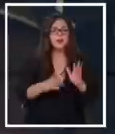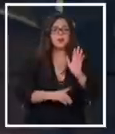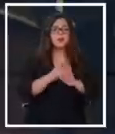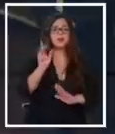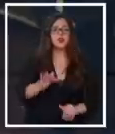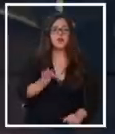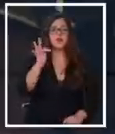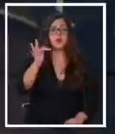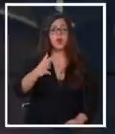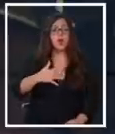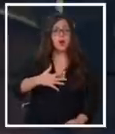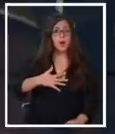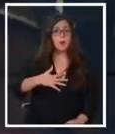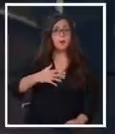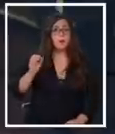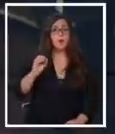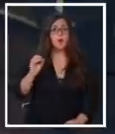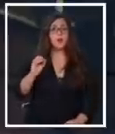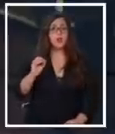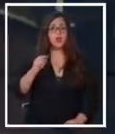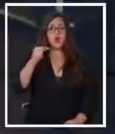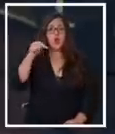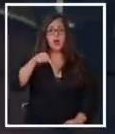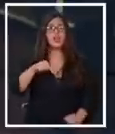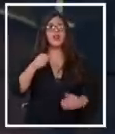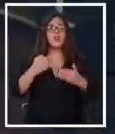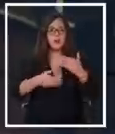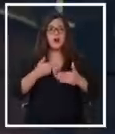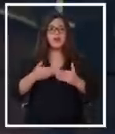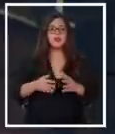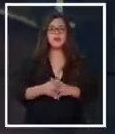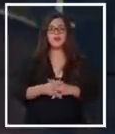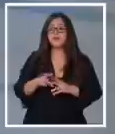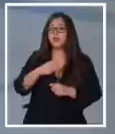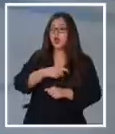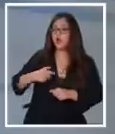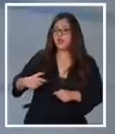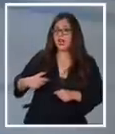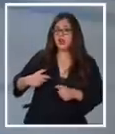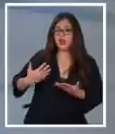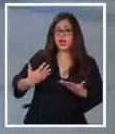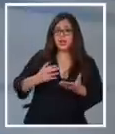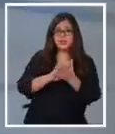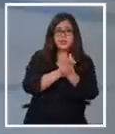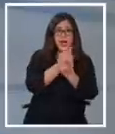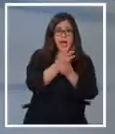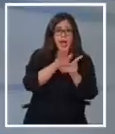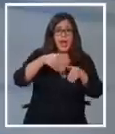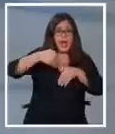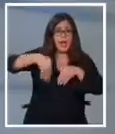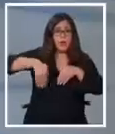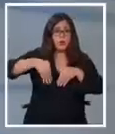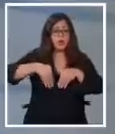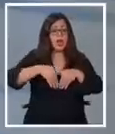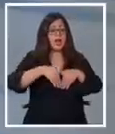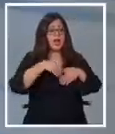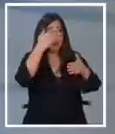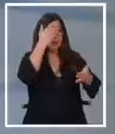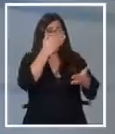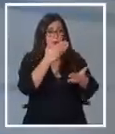desarrollo del futuro yo por lo menos digo acá vamos a pasar o sea el gobierno no es neutral frente este proceso el gobierno tiene el deber de